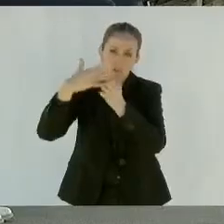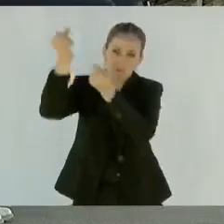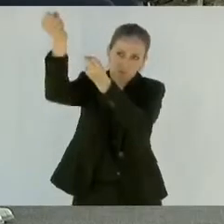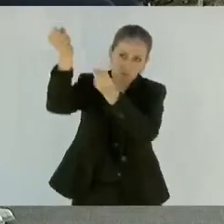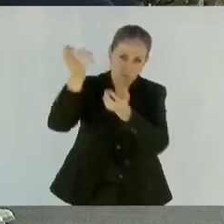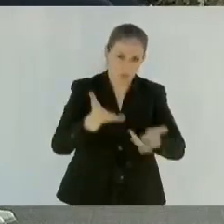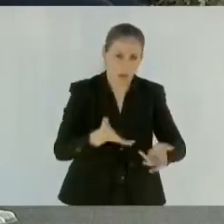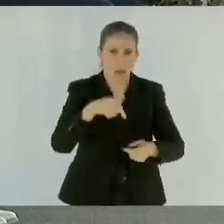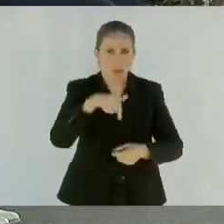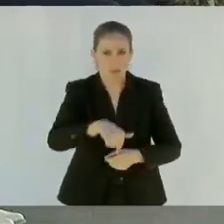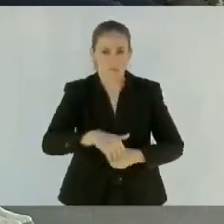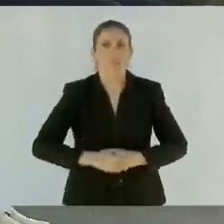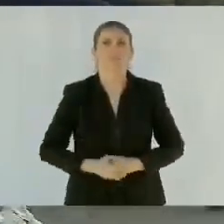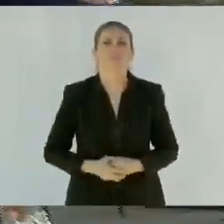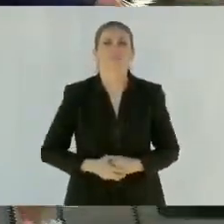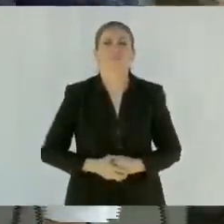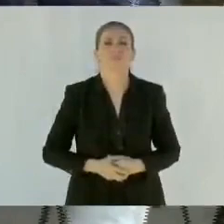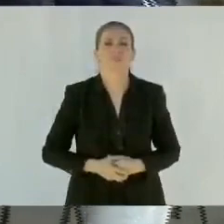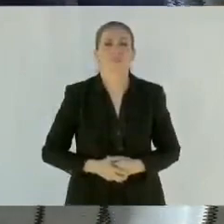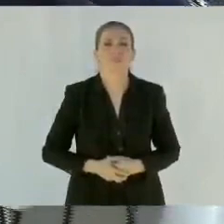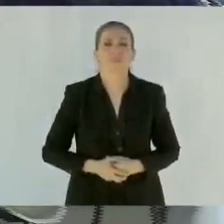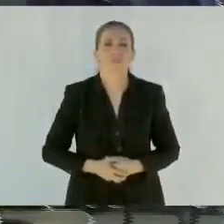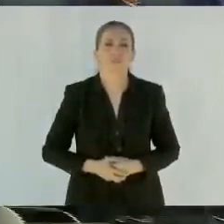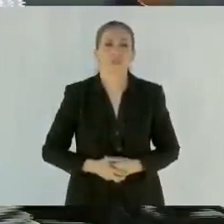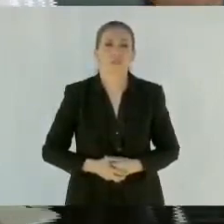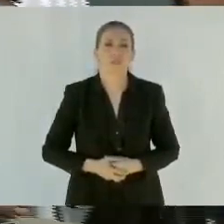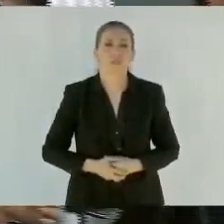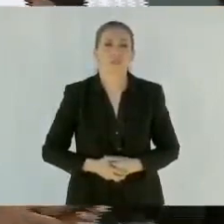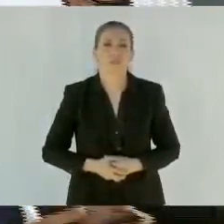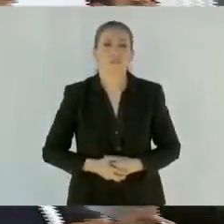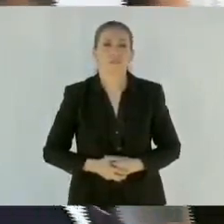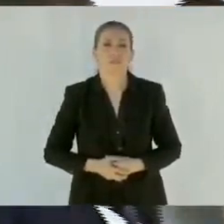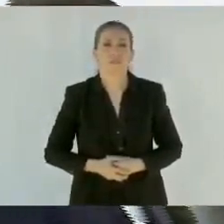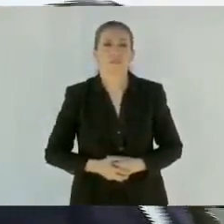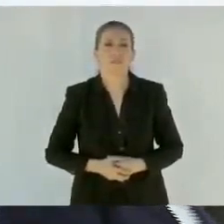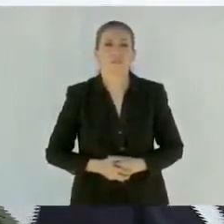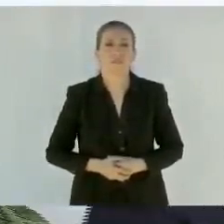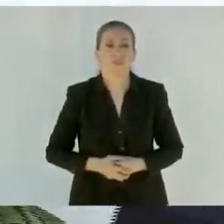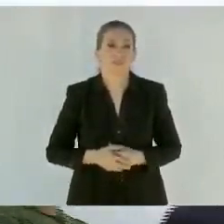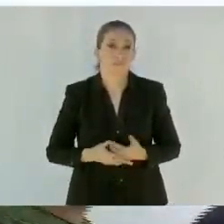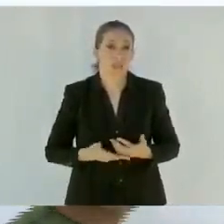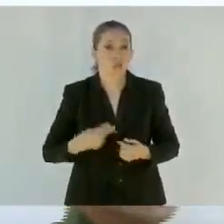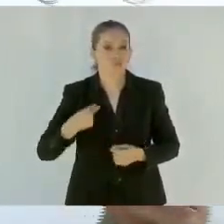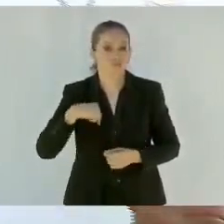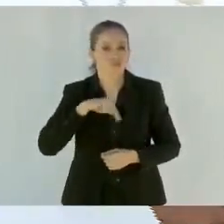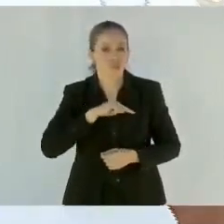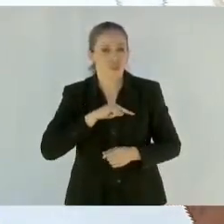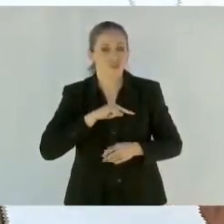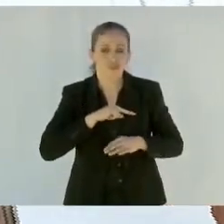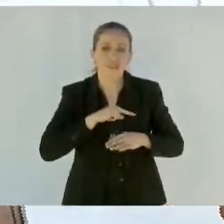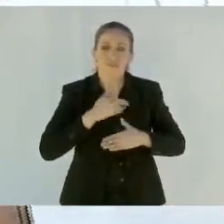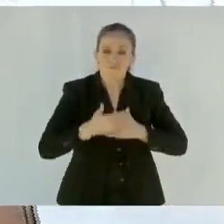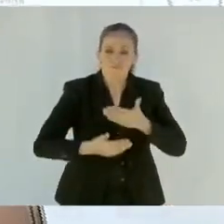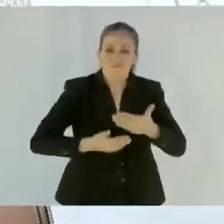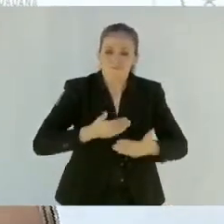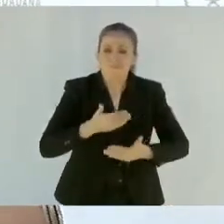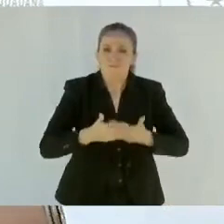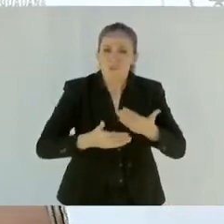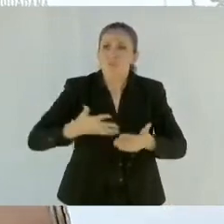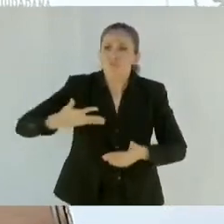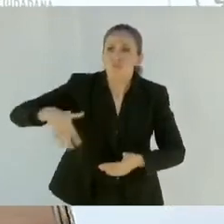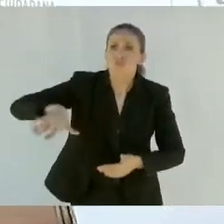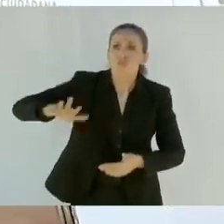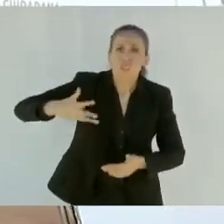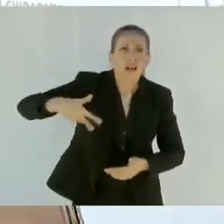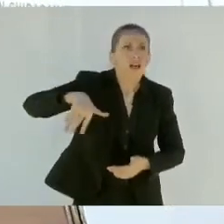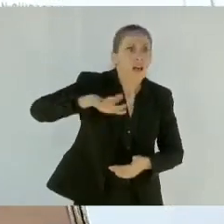país. De modo que estamos nosotros adquiriendo vacunas, pero